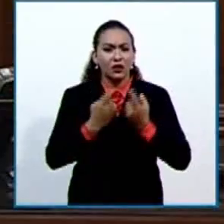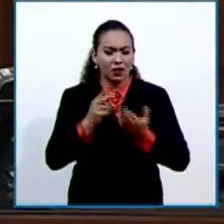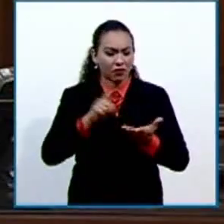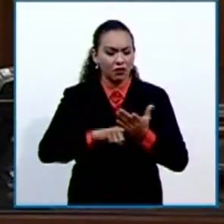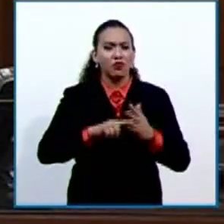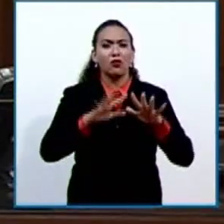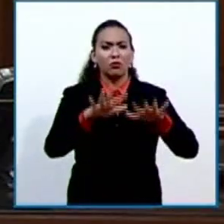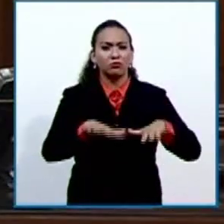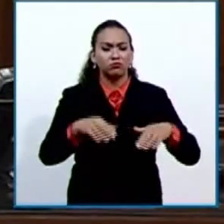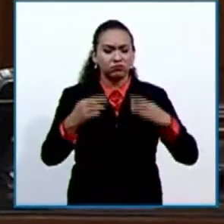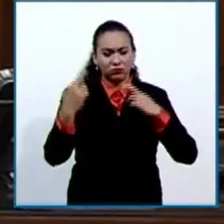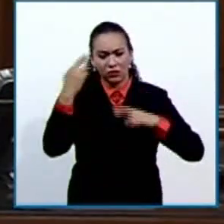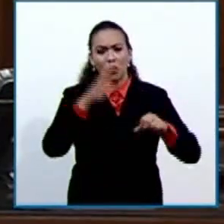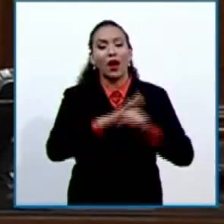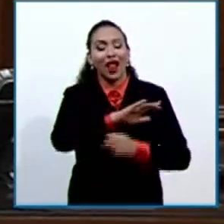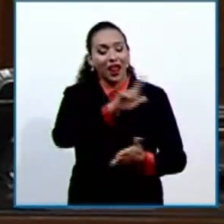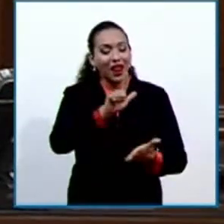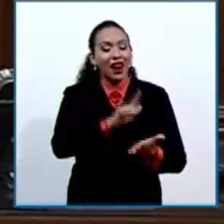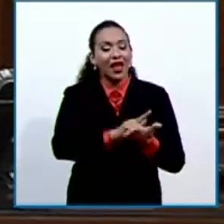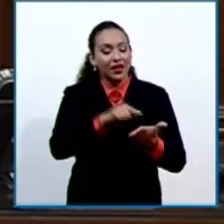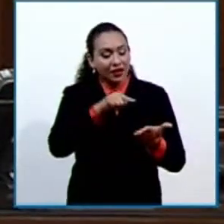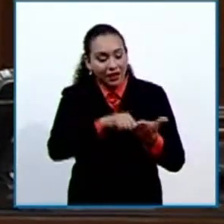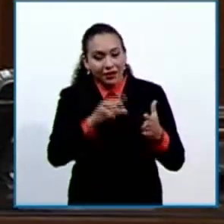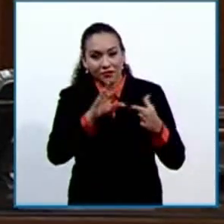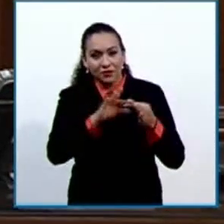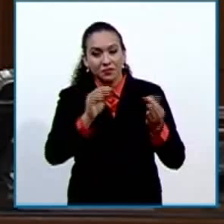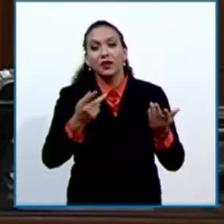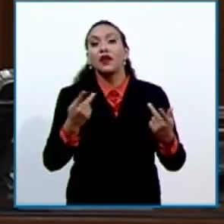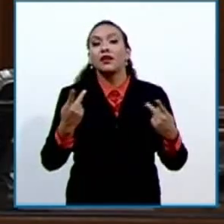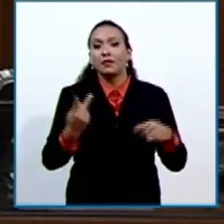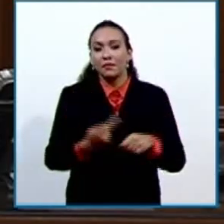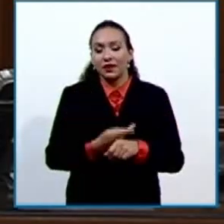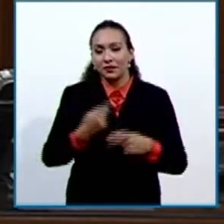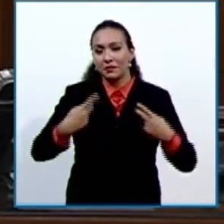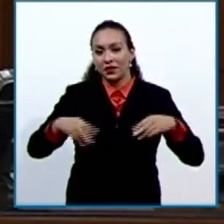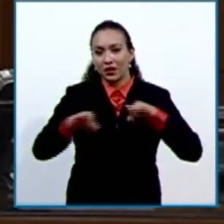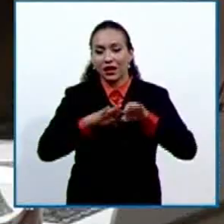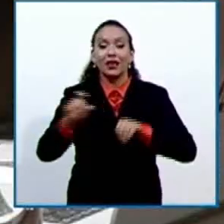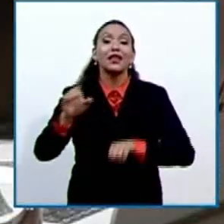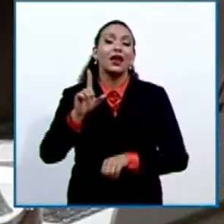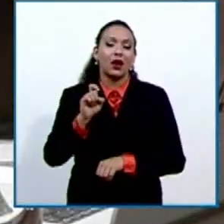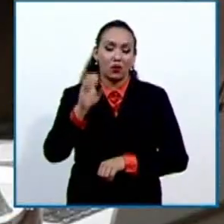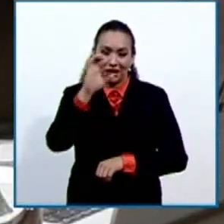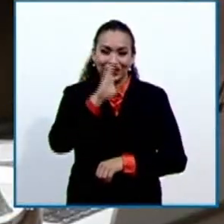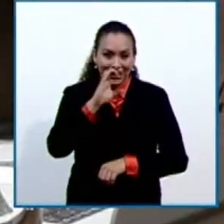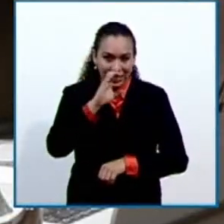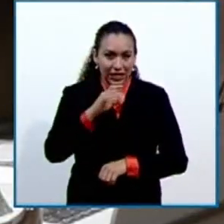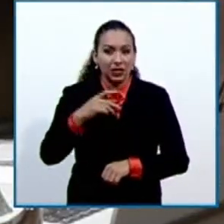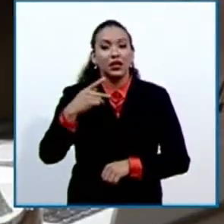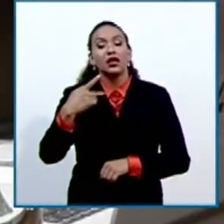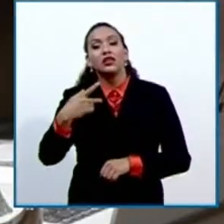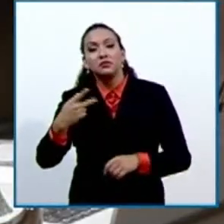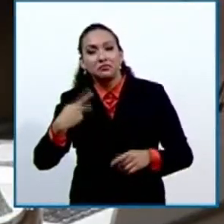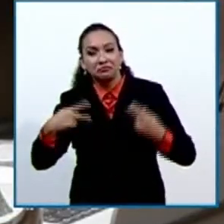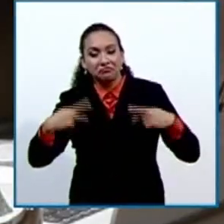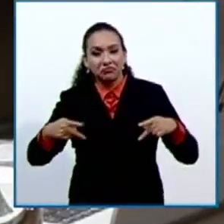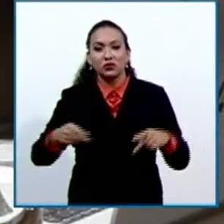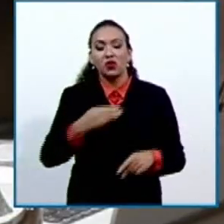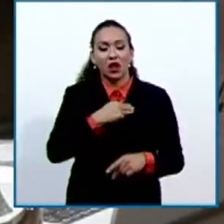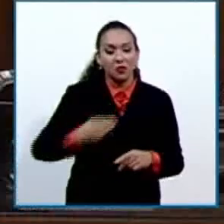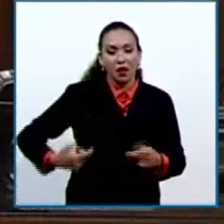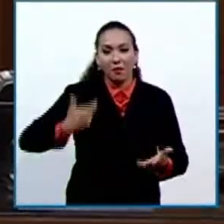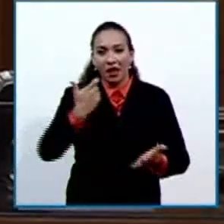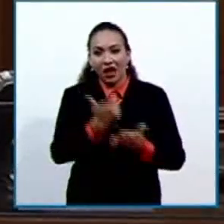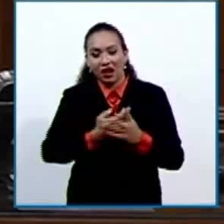invalidó porciones de la Ley de Remuneraciones de los Servidores Públicos del Estado de Aguascalientes y sus municipios.